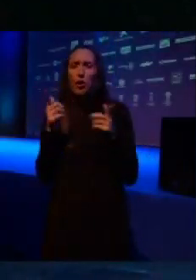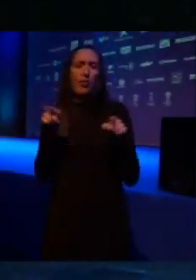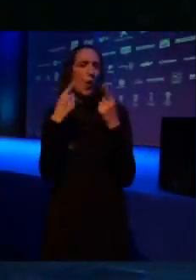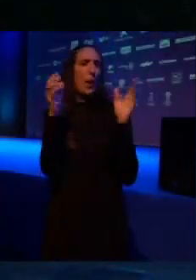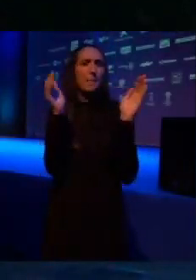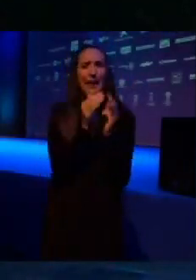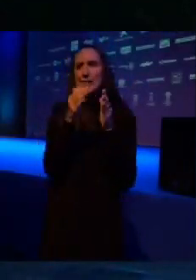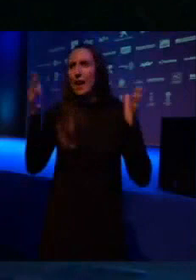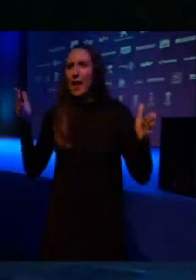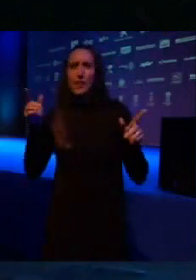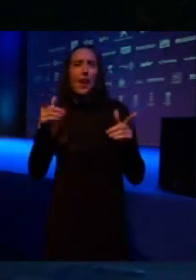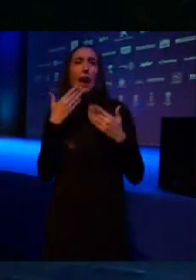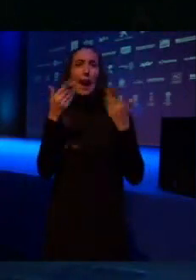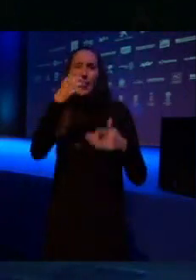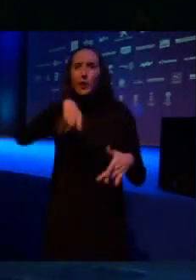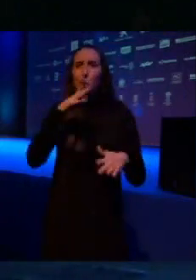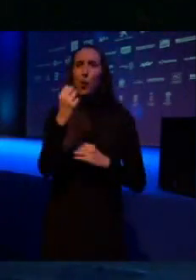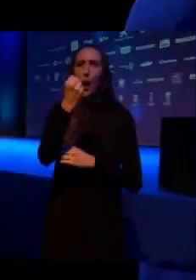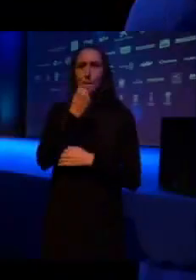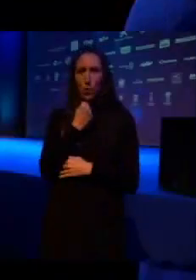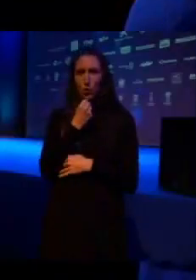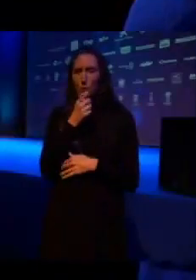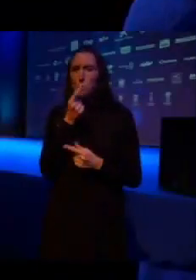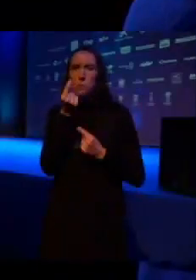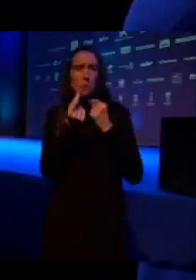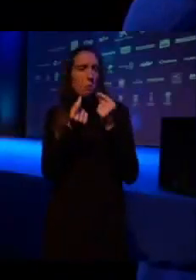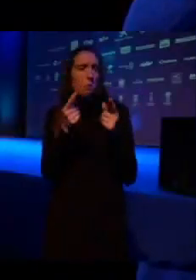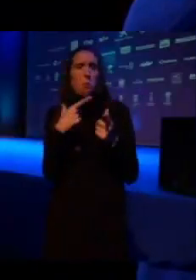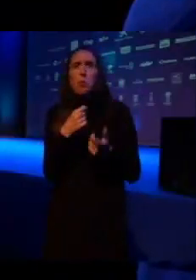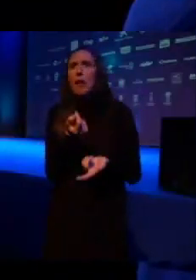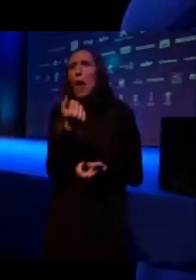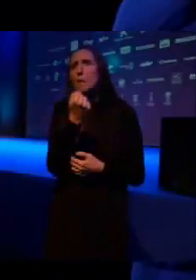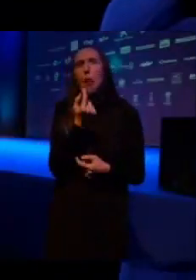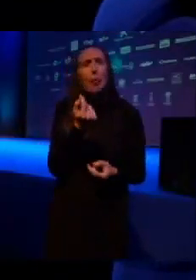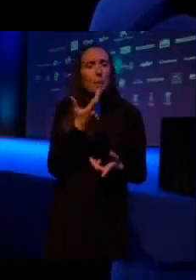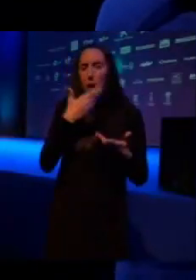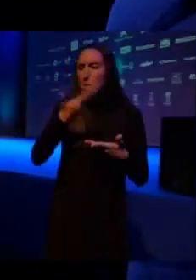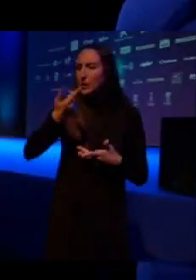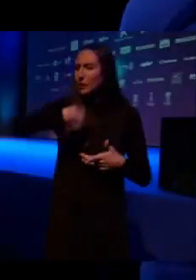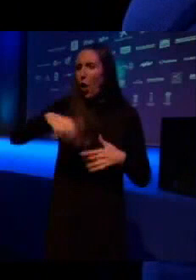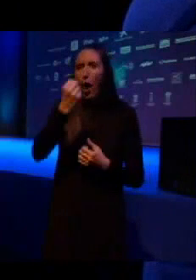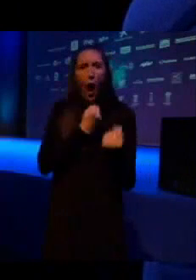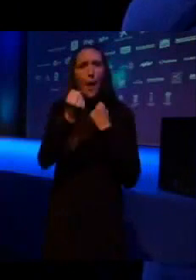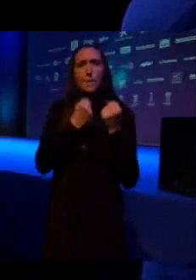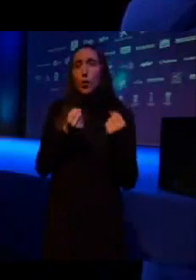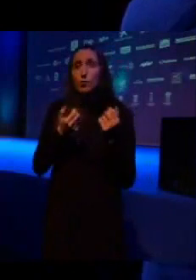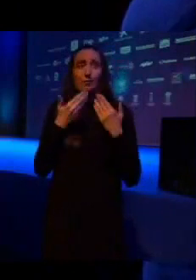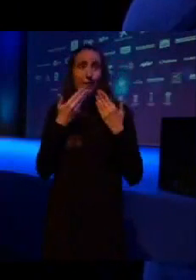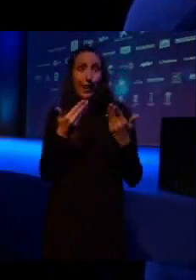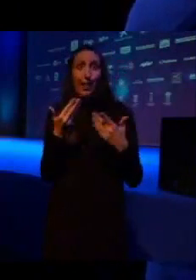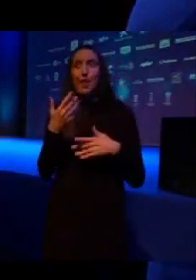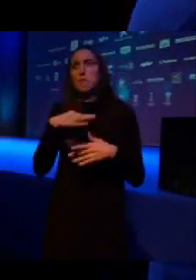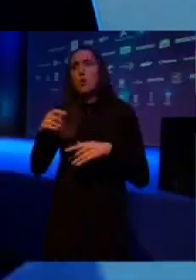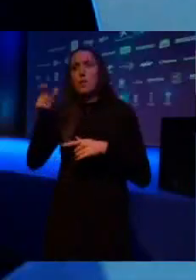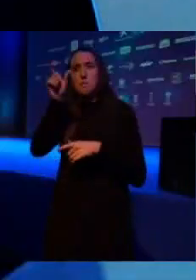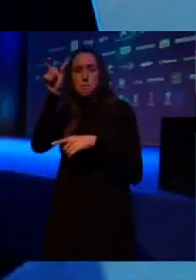grandes que hacen posible todo esto. Cada granito de arena, lo decimos siempre, es muy importante y los cineastas saben que sin esos apoyos